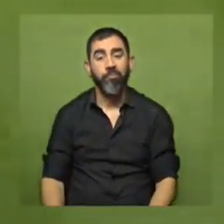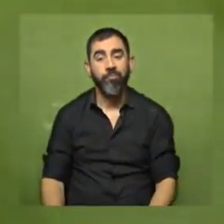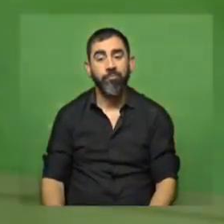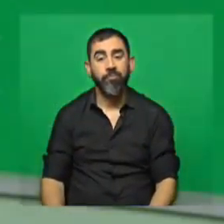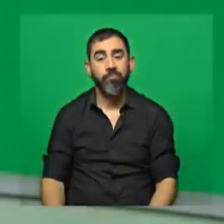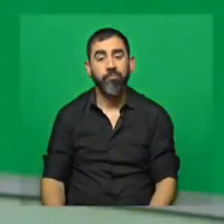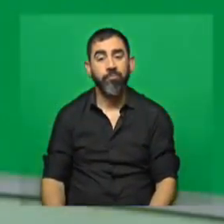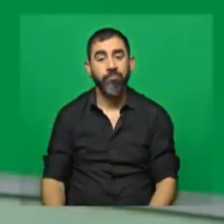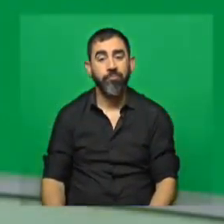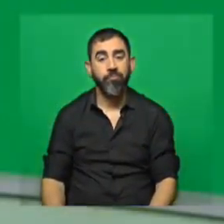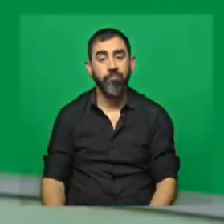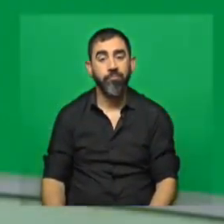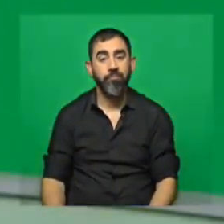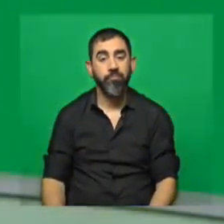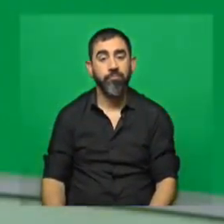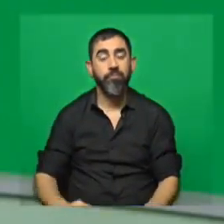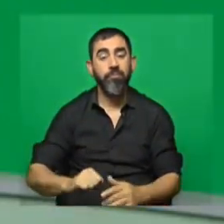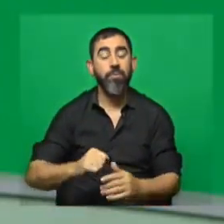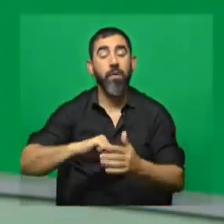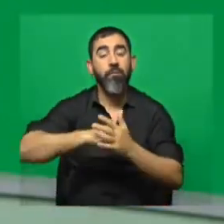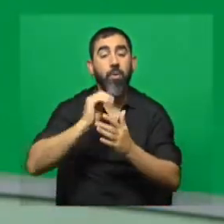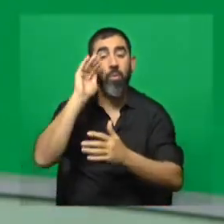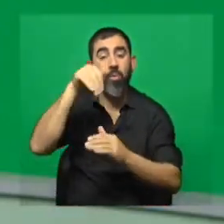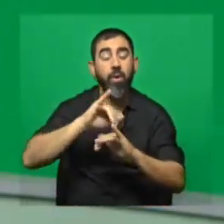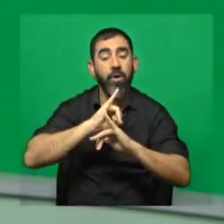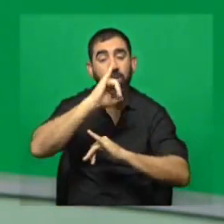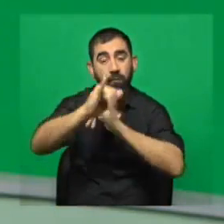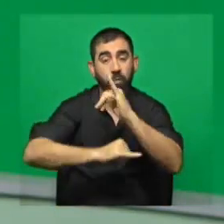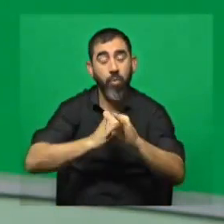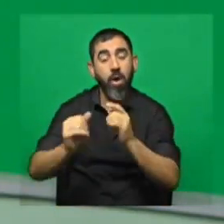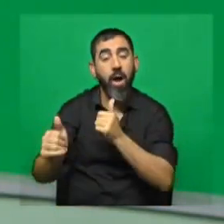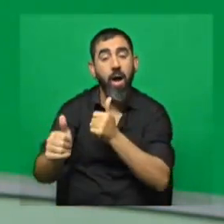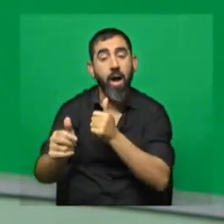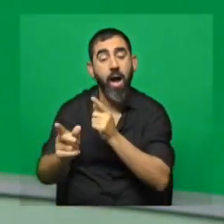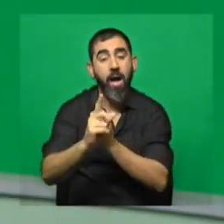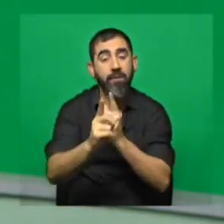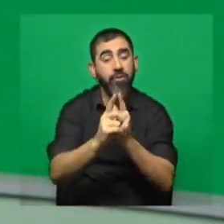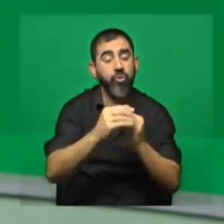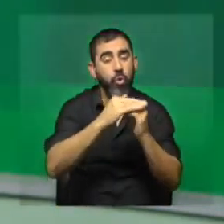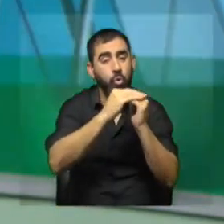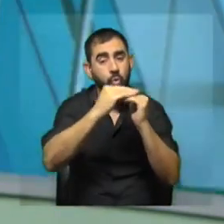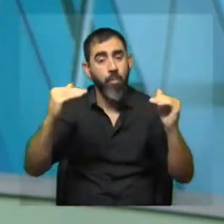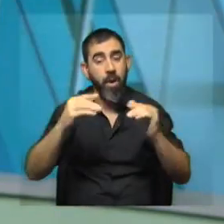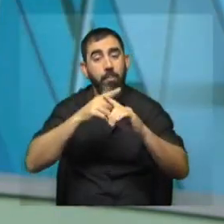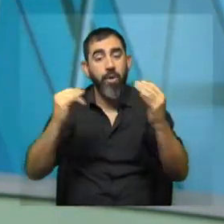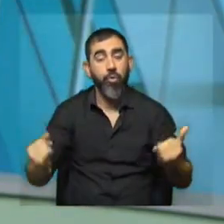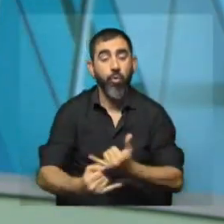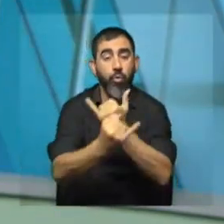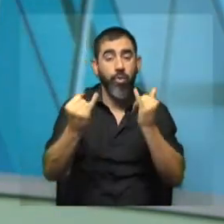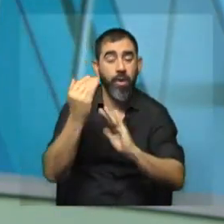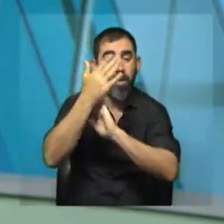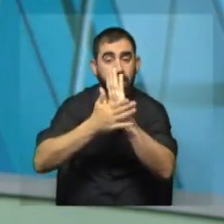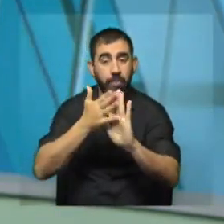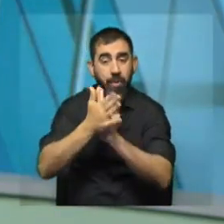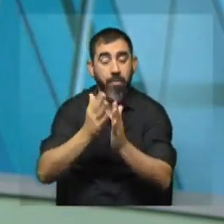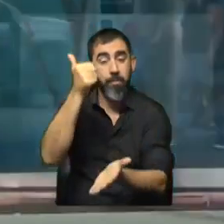encuentro. Entre tanto, les contamos que el Banco República comunicó esta mañana que la atención al público será normal desde este mediodía en todo el país, tanto